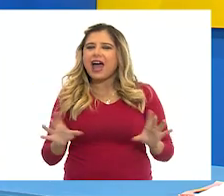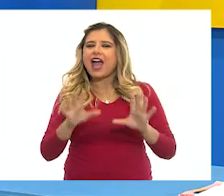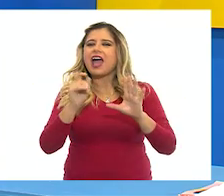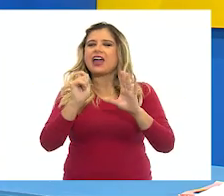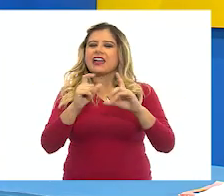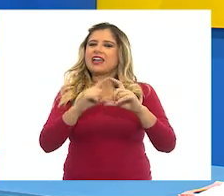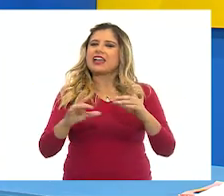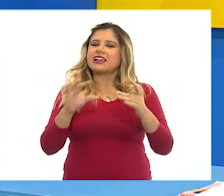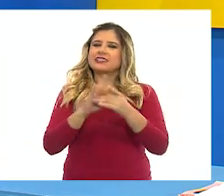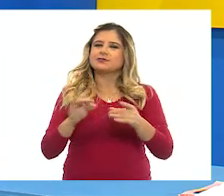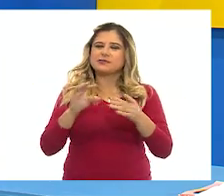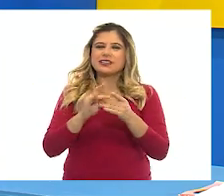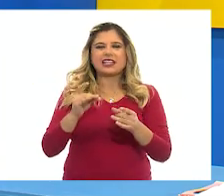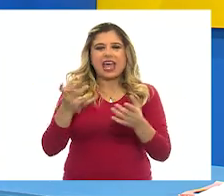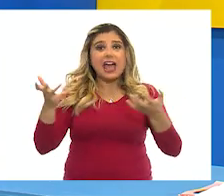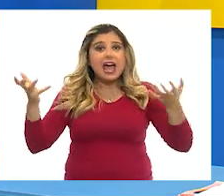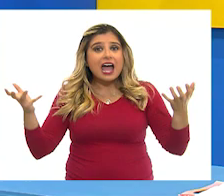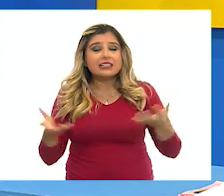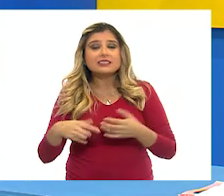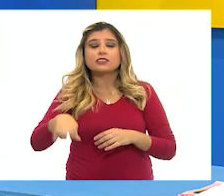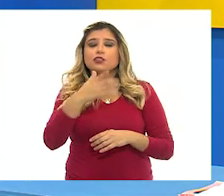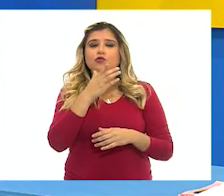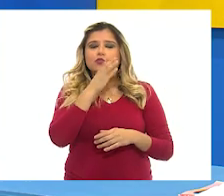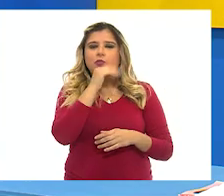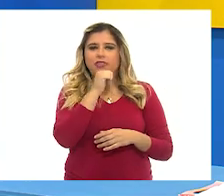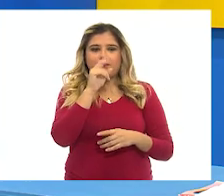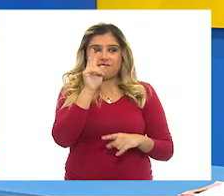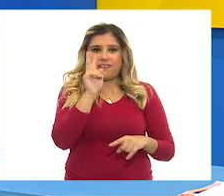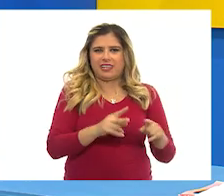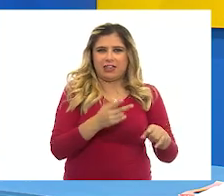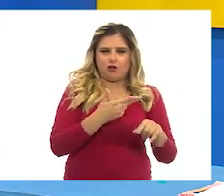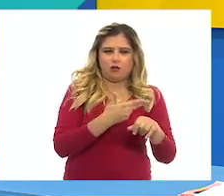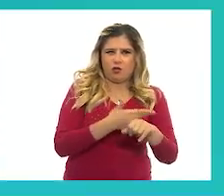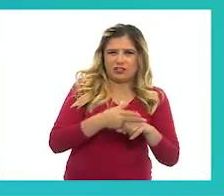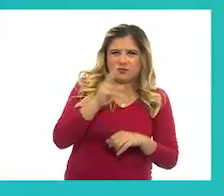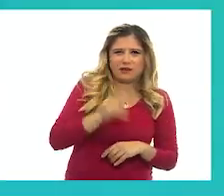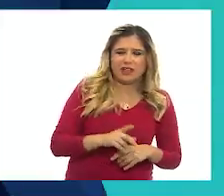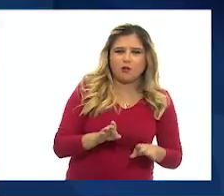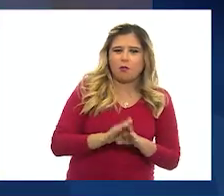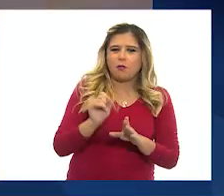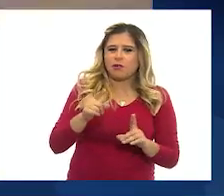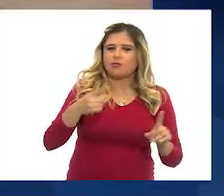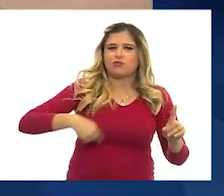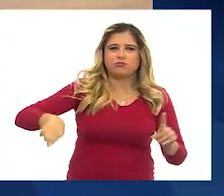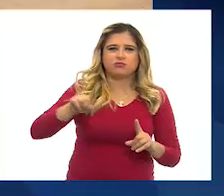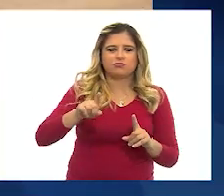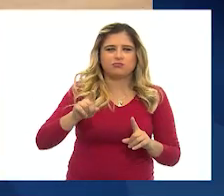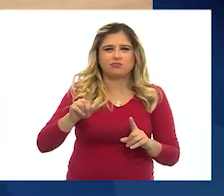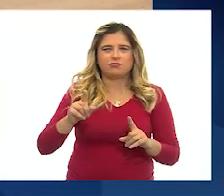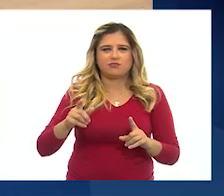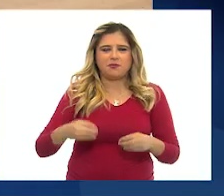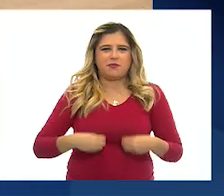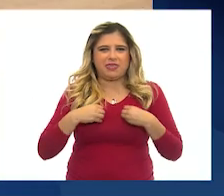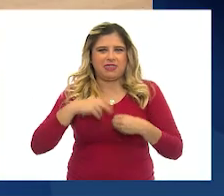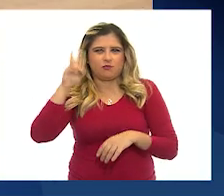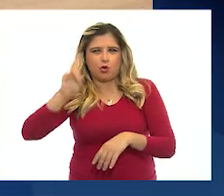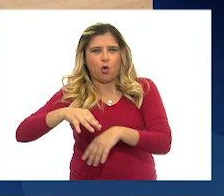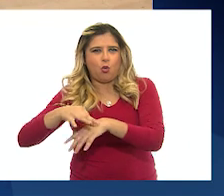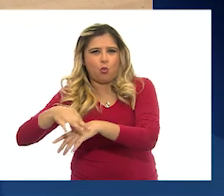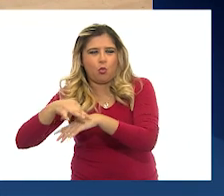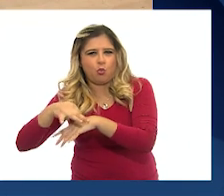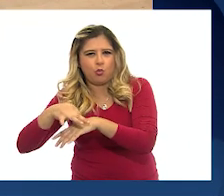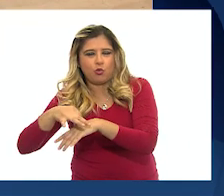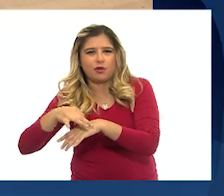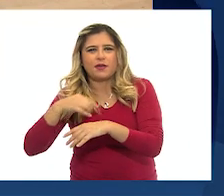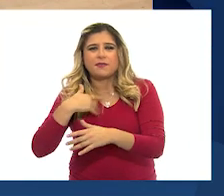enuncia como un hecho algo que no podría ser verificable en un mundo como el nuestro. De vez en cuando, hundo